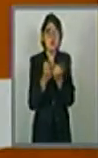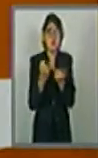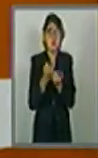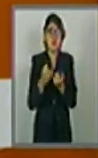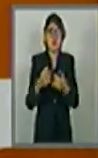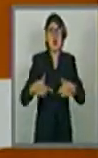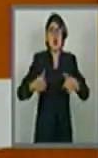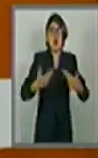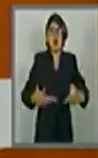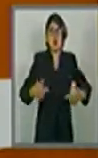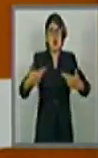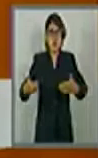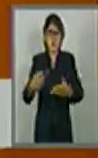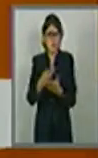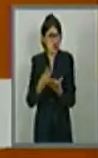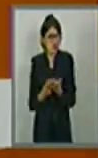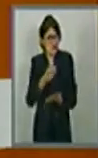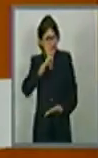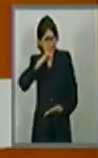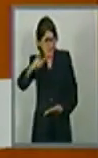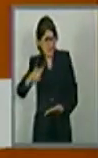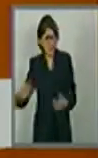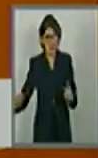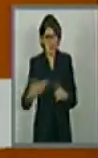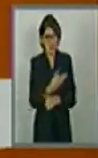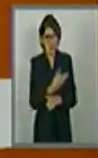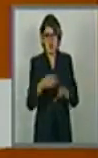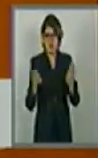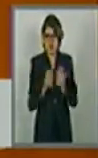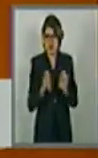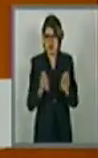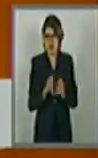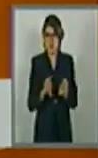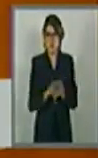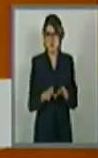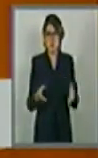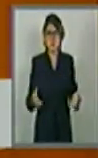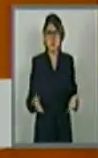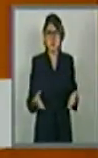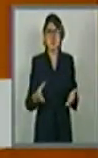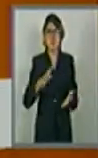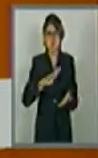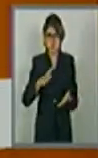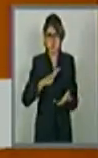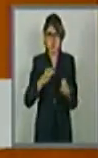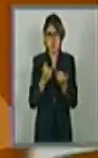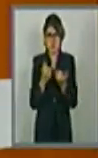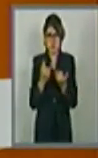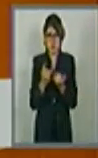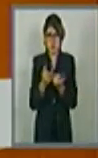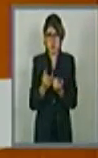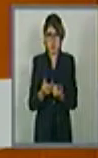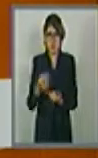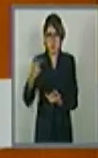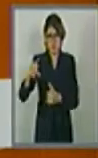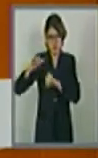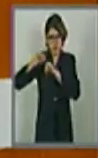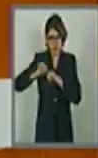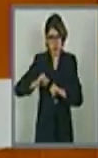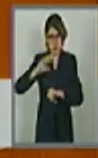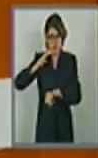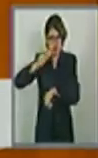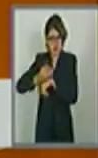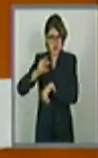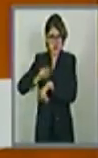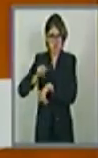se hace sin ningún programa social y se hace por encima de cualquier competencia administrativa de las autoridades del